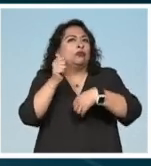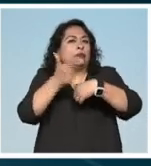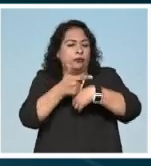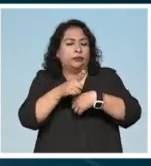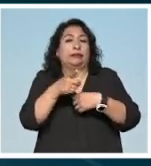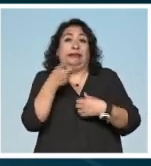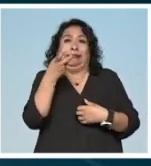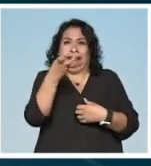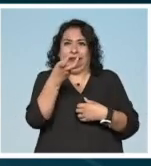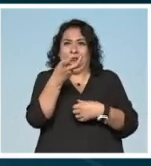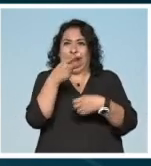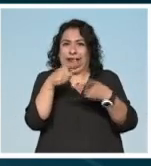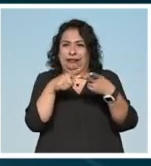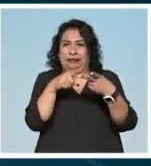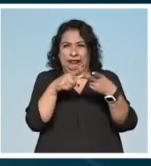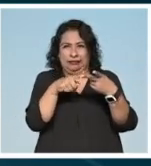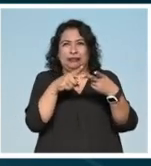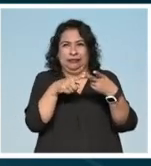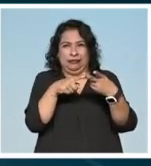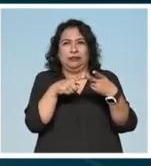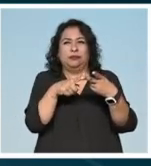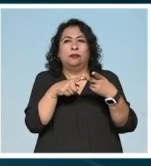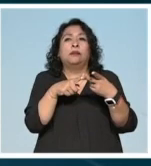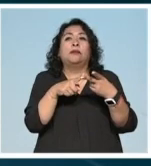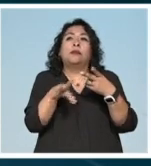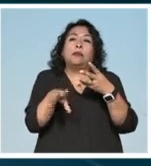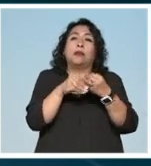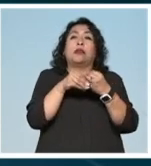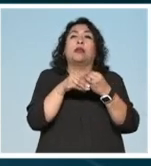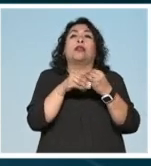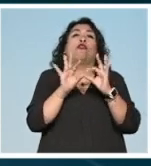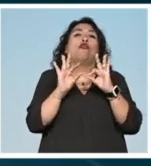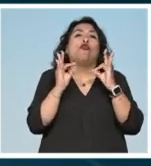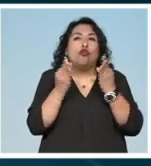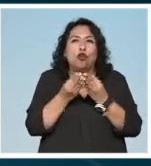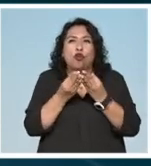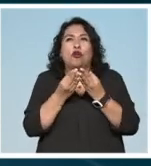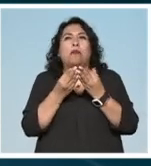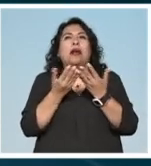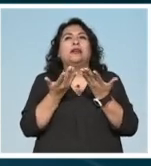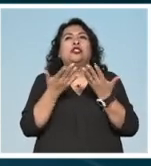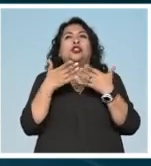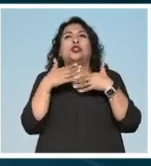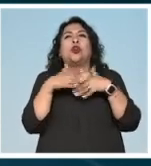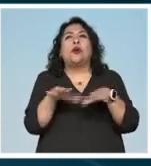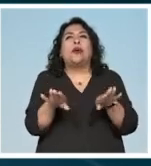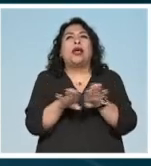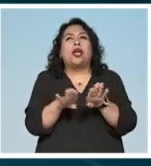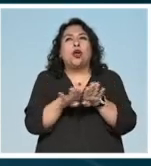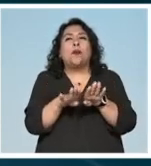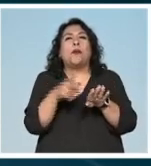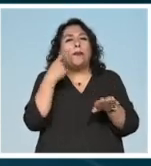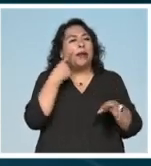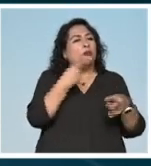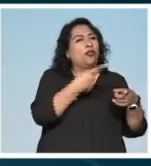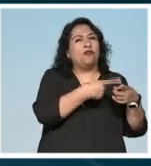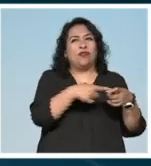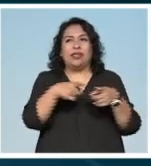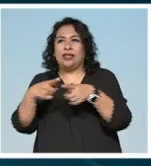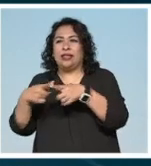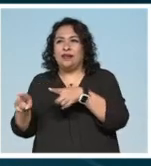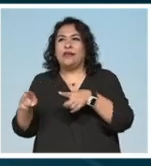en ese segundo espacio, lo que se integró fue formas que tuvieran que ver con la manera en la que hay una distinción ya